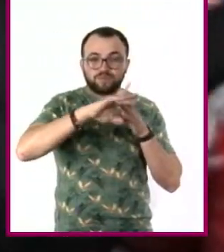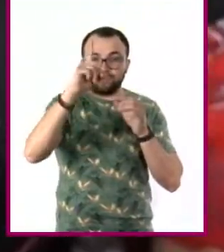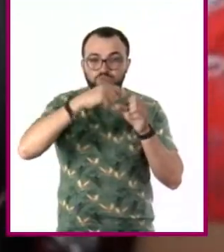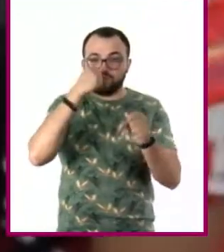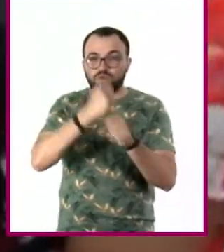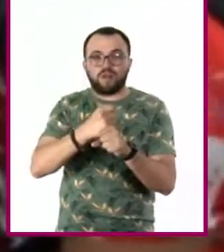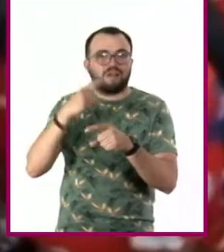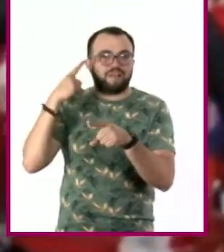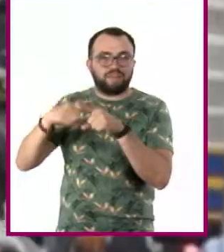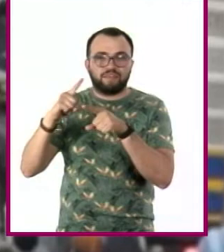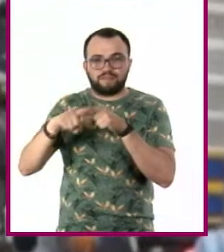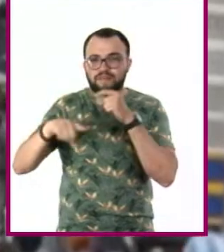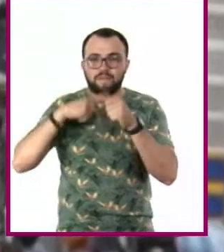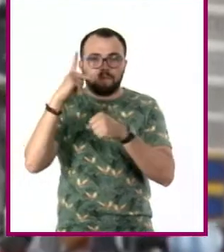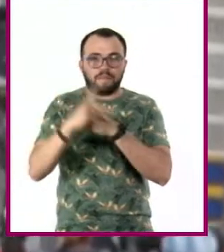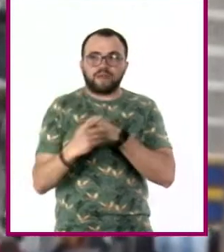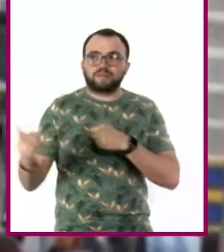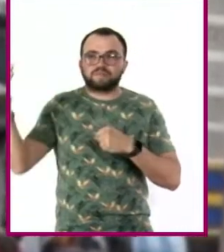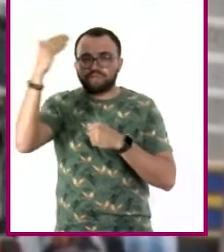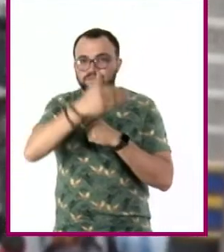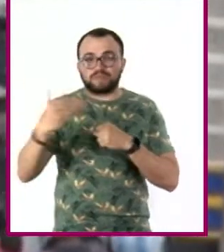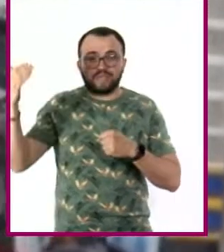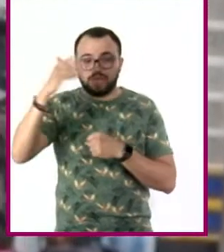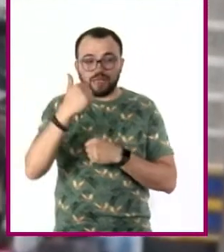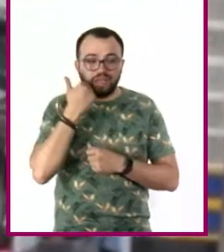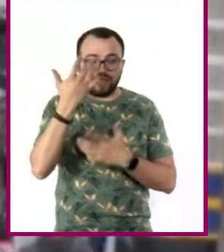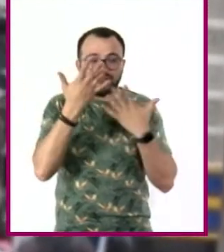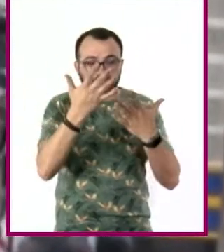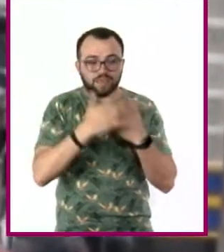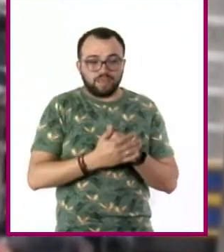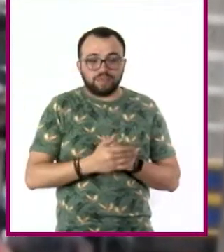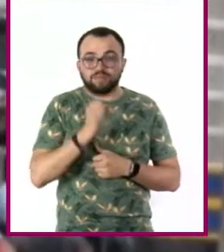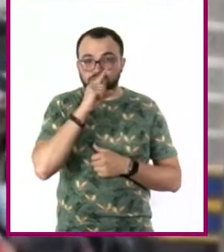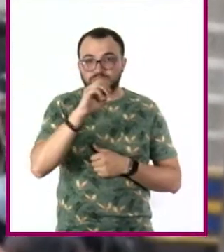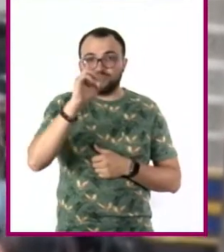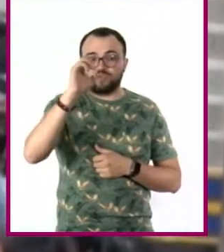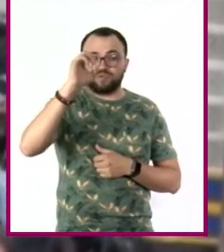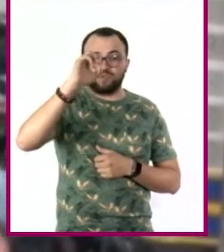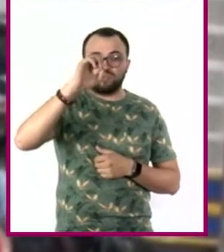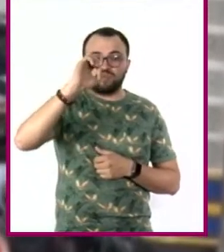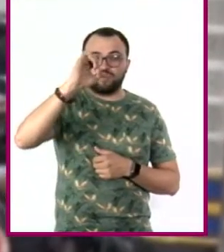diversos países. La Organización Internacional para las Migraciones,